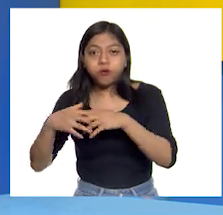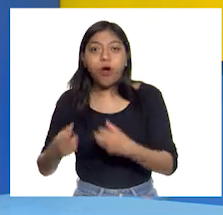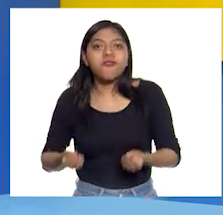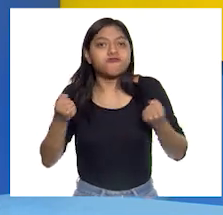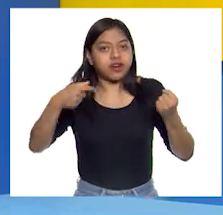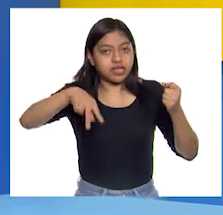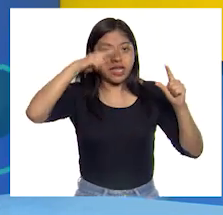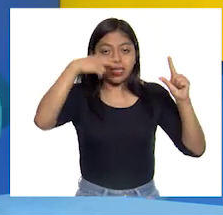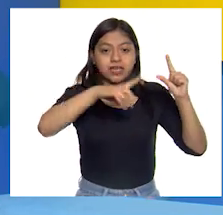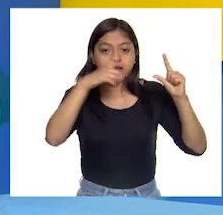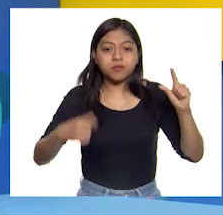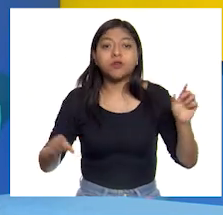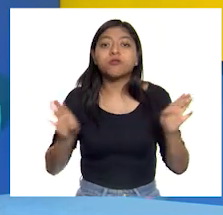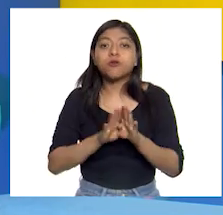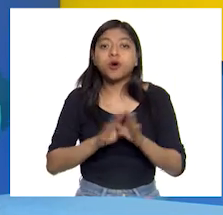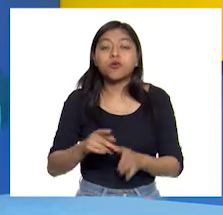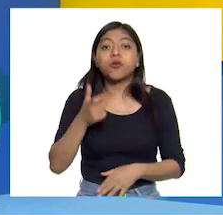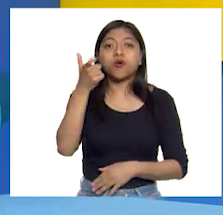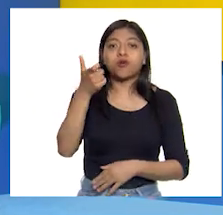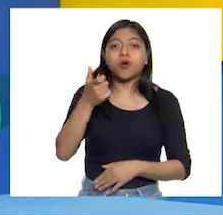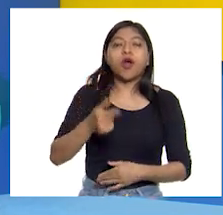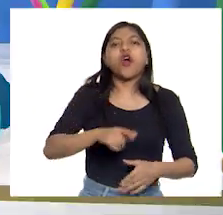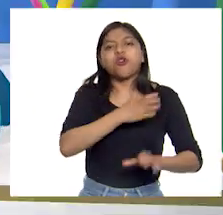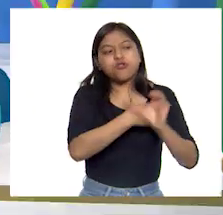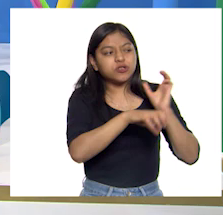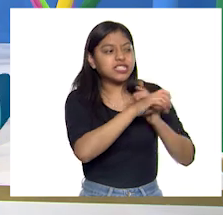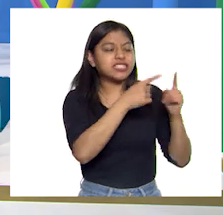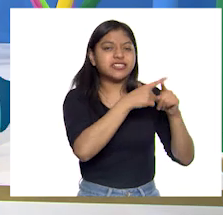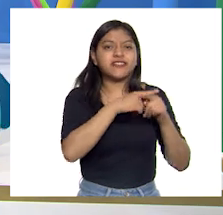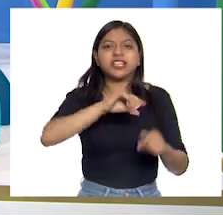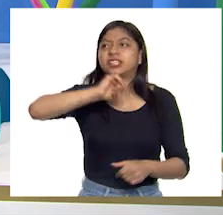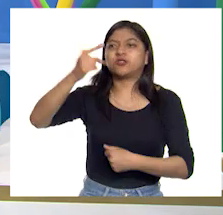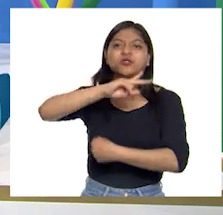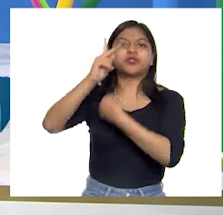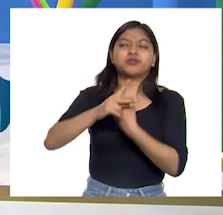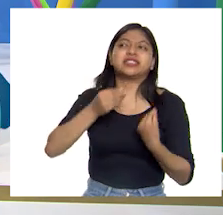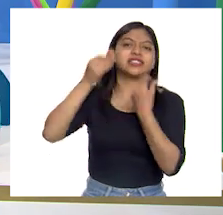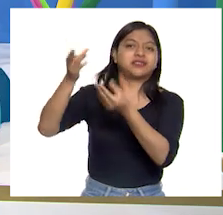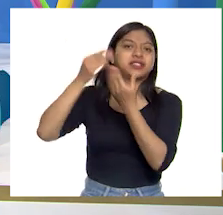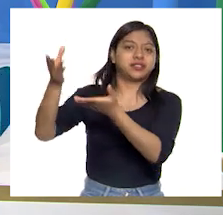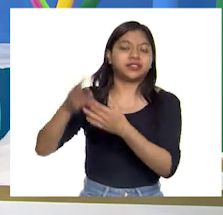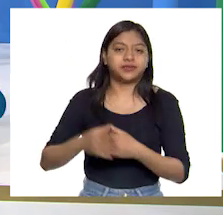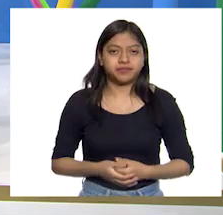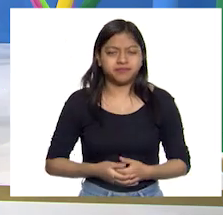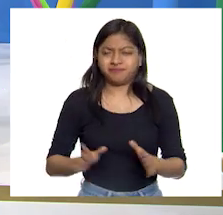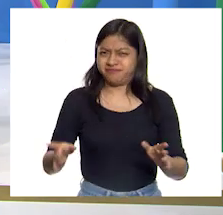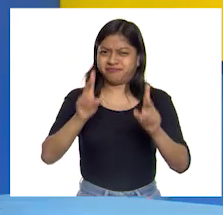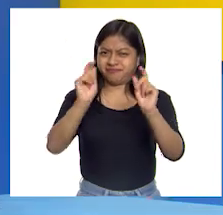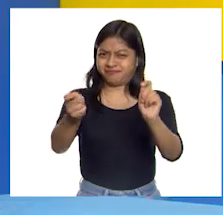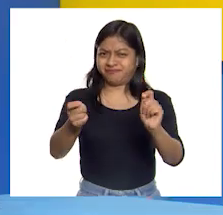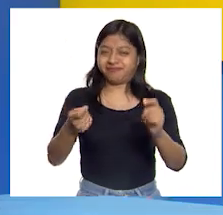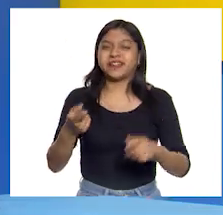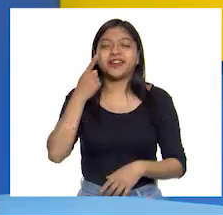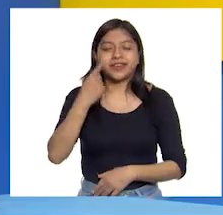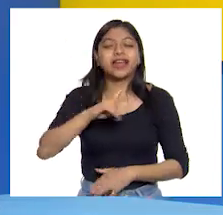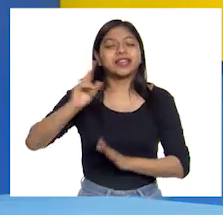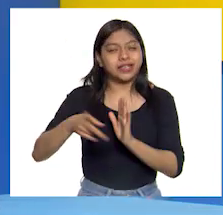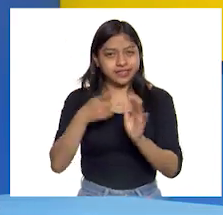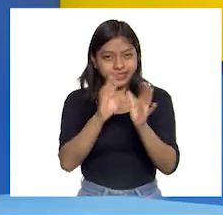con Estados Unidos, porque a partir de la administración de Ávila Camacho se implementó una política conocida